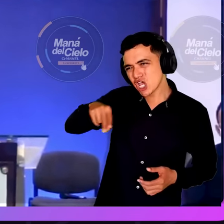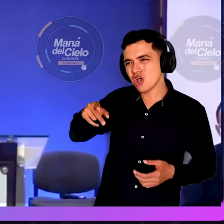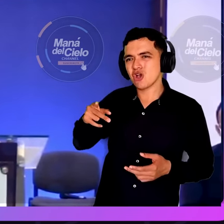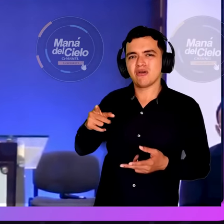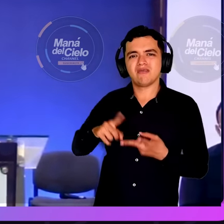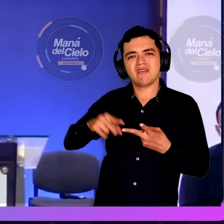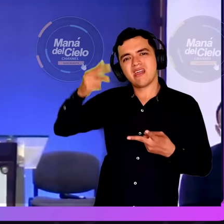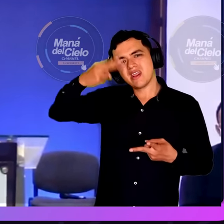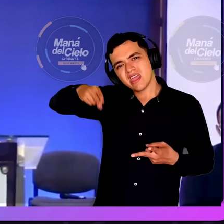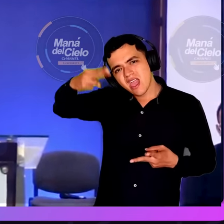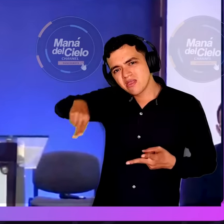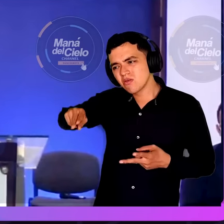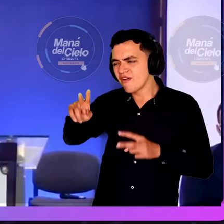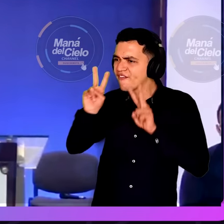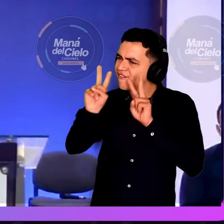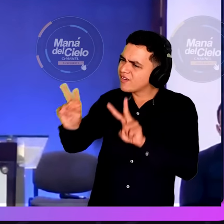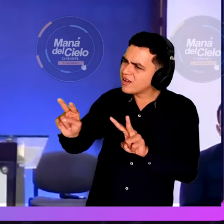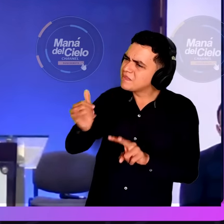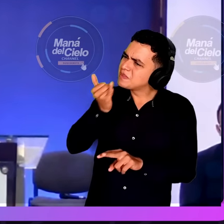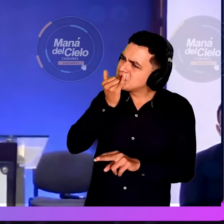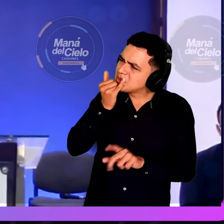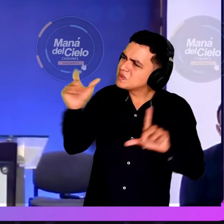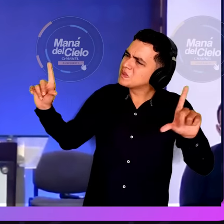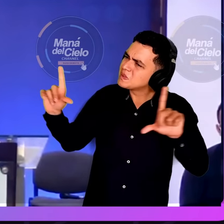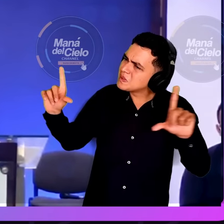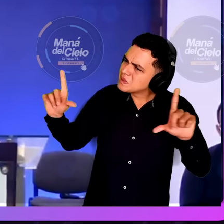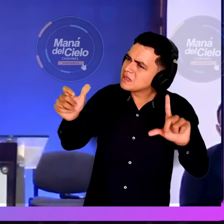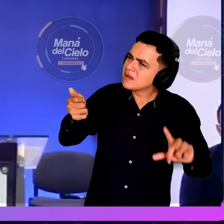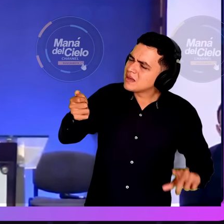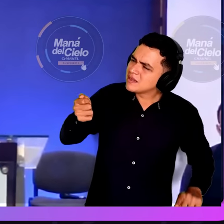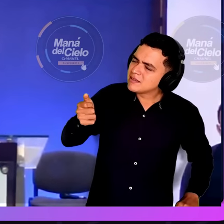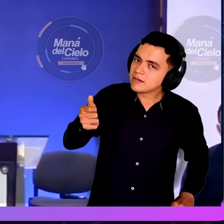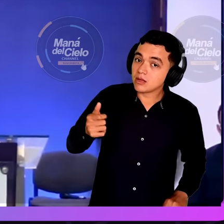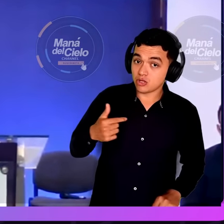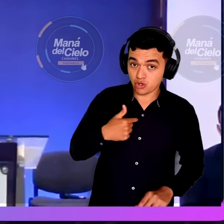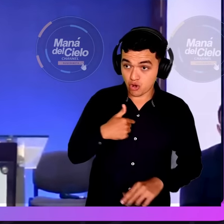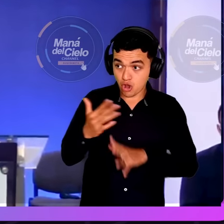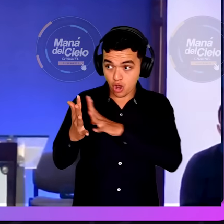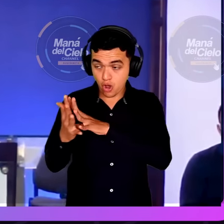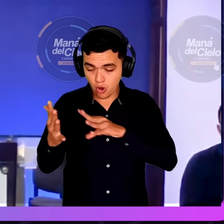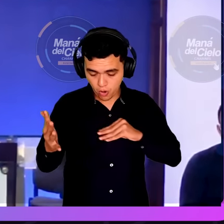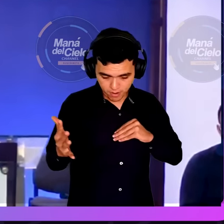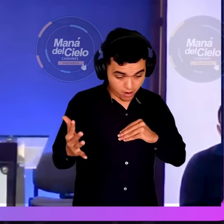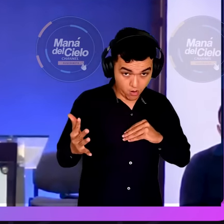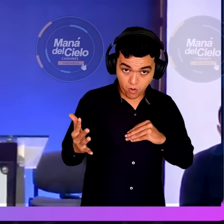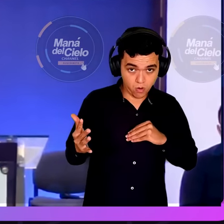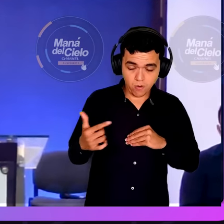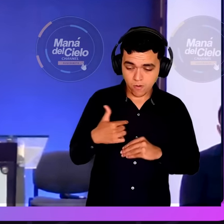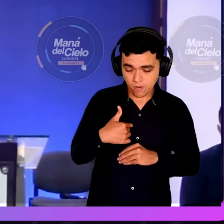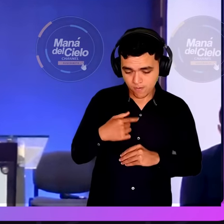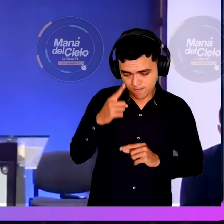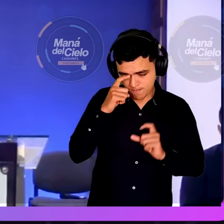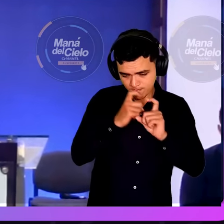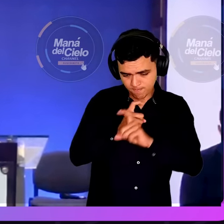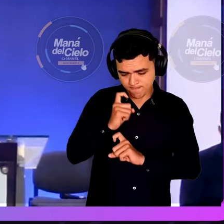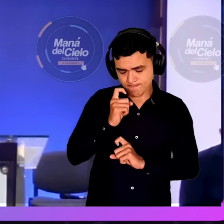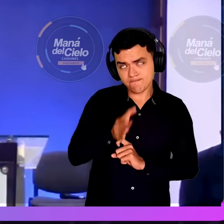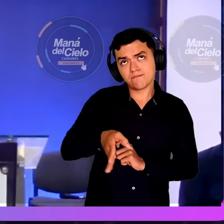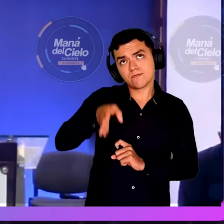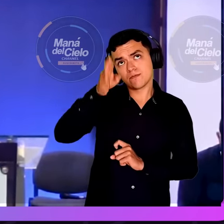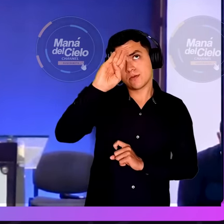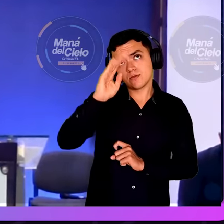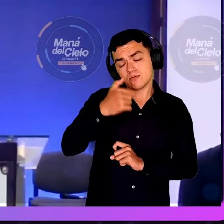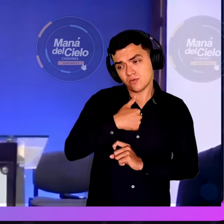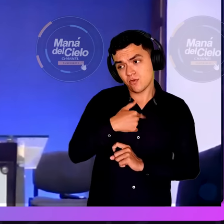¿qué pensarán sus hijos y sus nietos que la vieron en los últimos años entregada a esto? No sé qué pensarían,